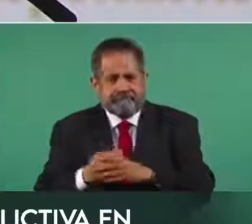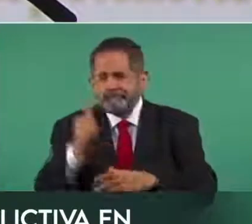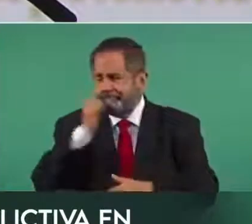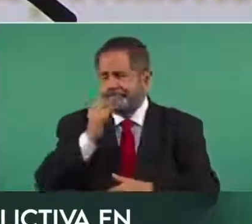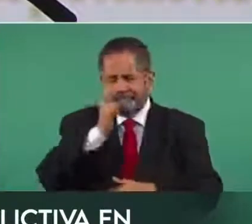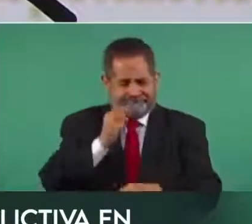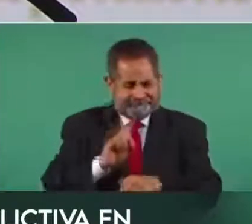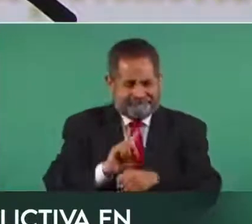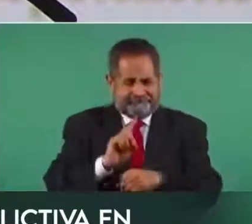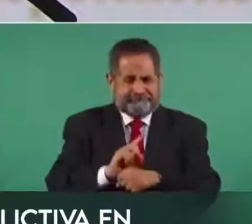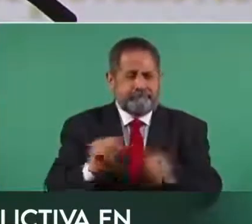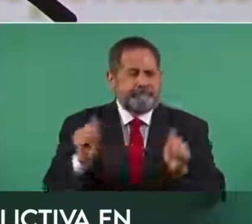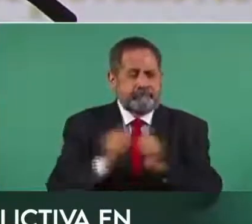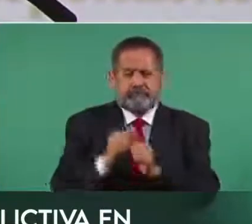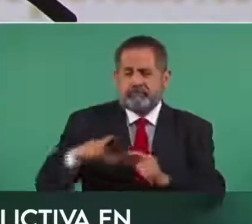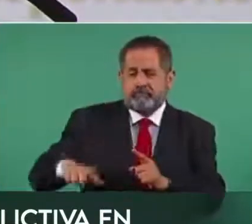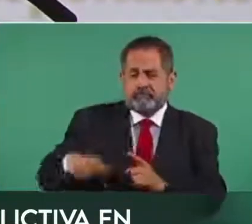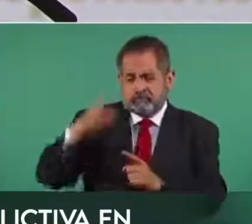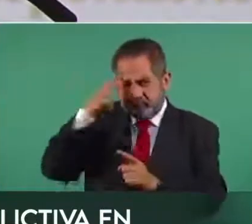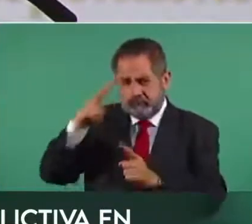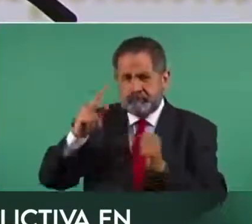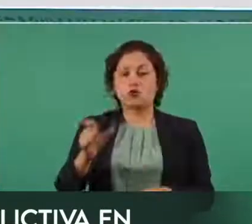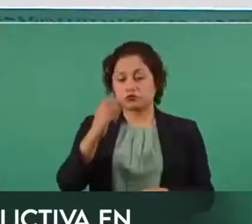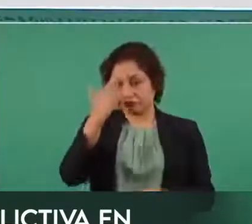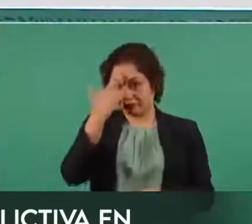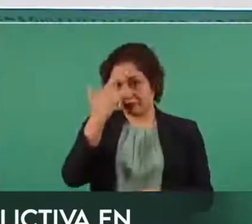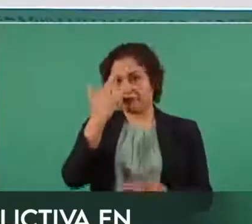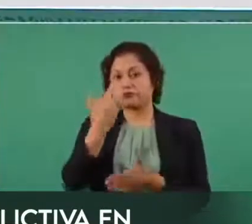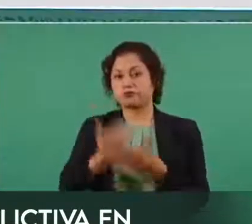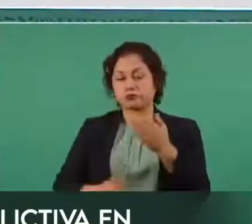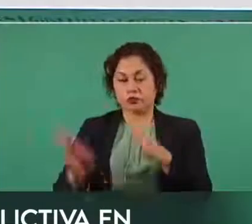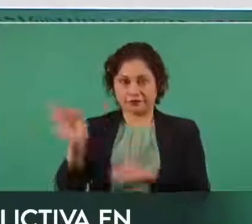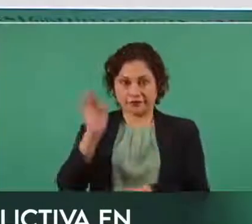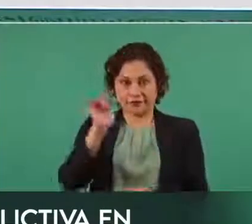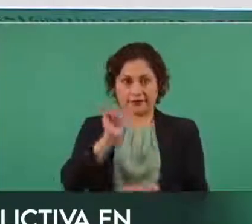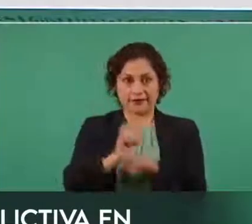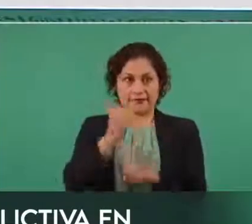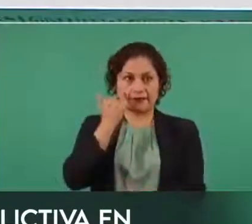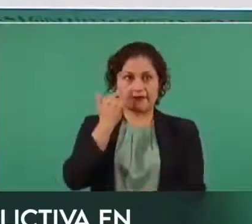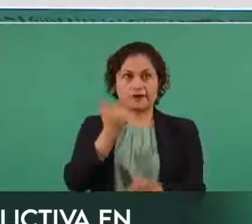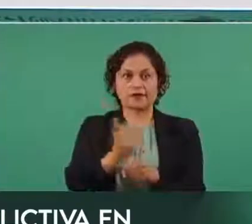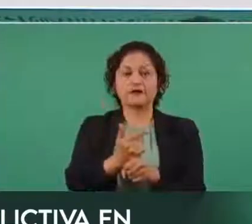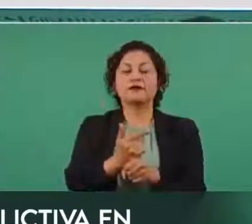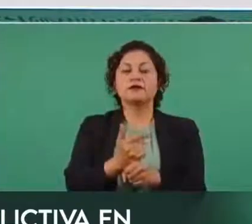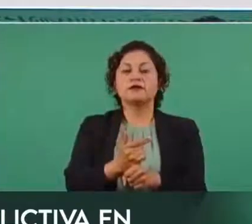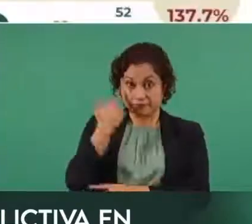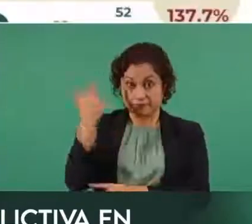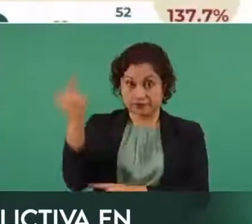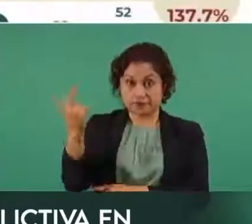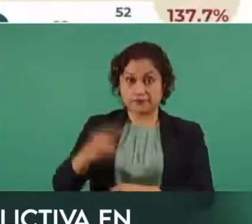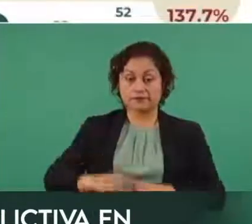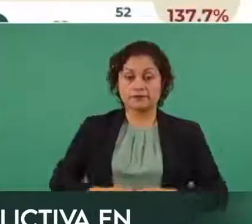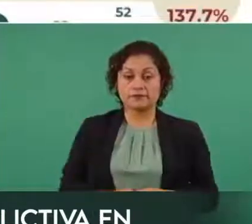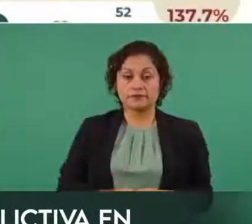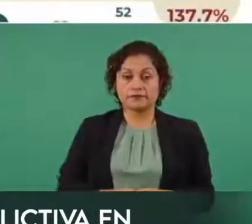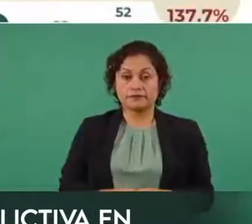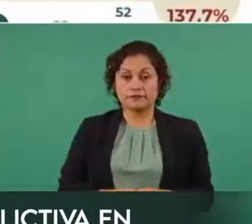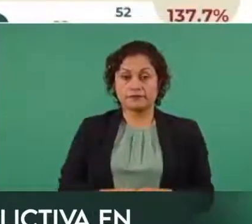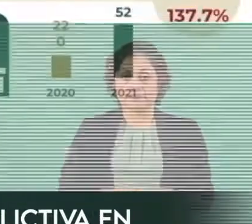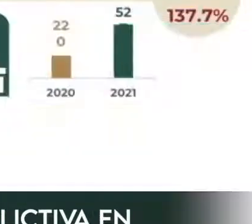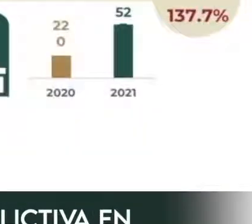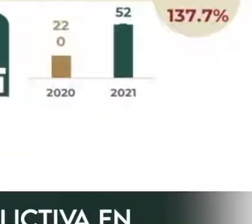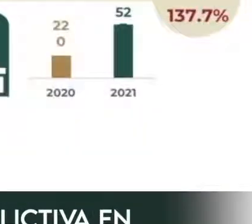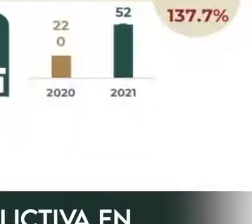La incidencia delictiva en la capital del país bajó en los primeros 5 meses de este año a 13.693 delitos,